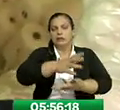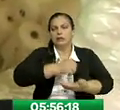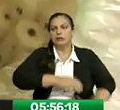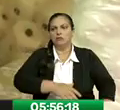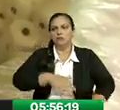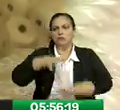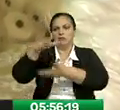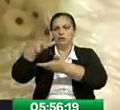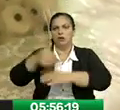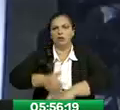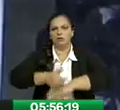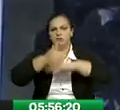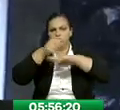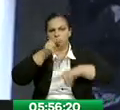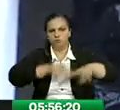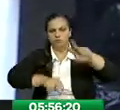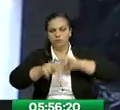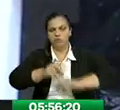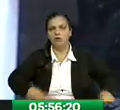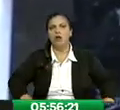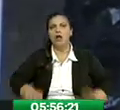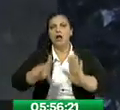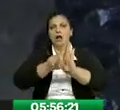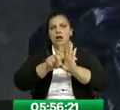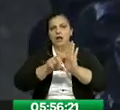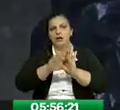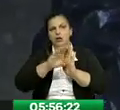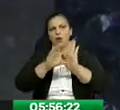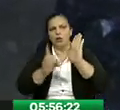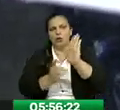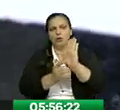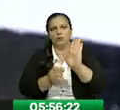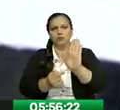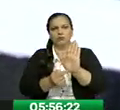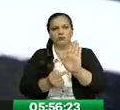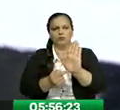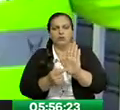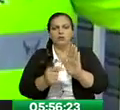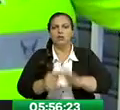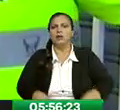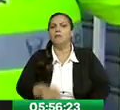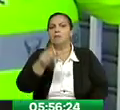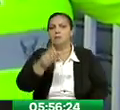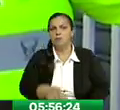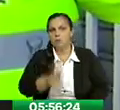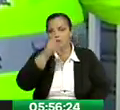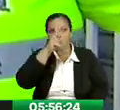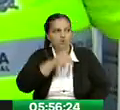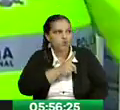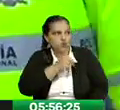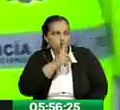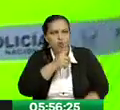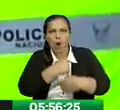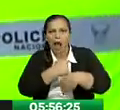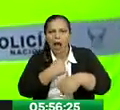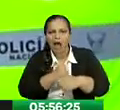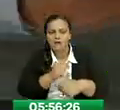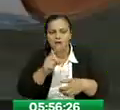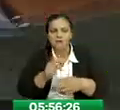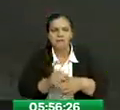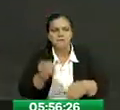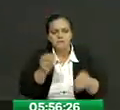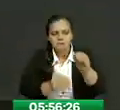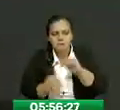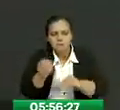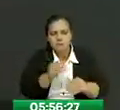delito con 3 y hasta 5 años de prisión. Los operativos se intensificarán a medida que se acerque el